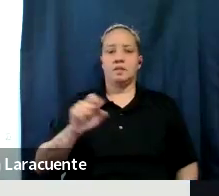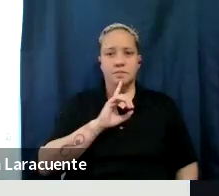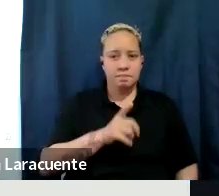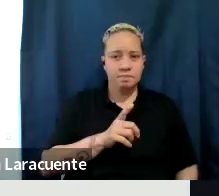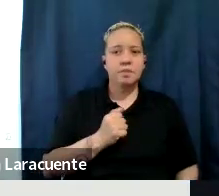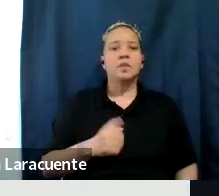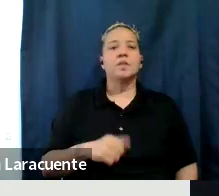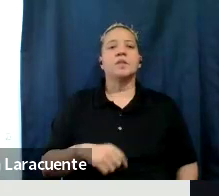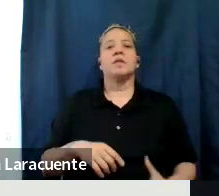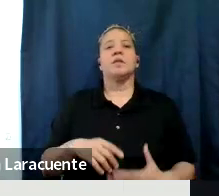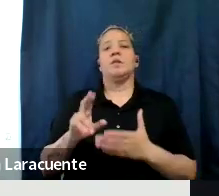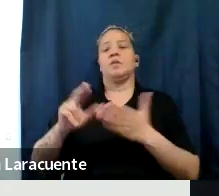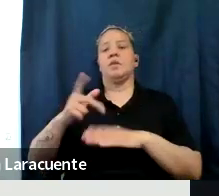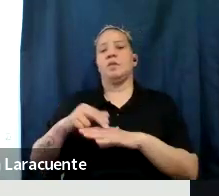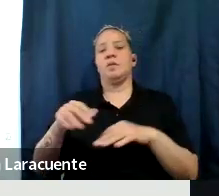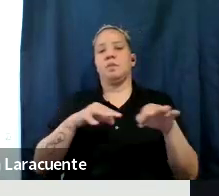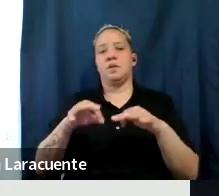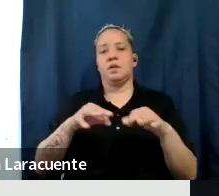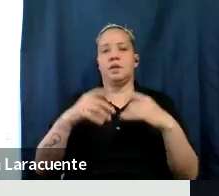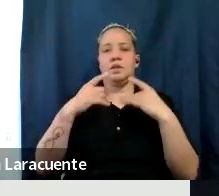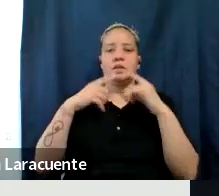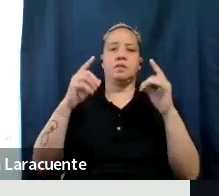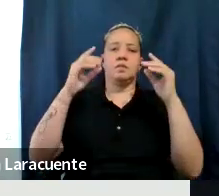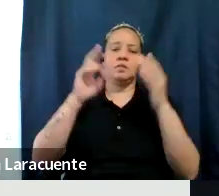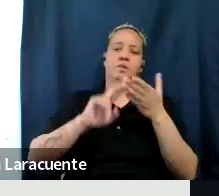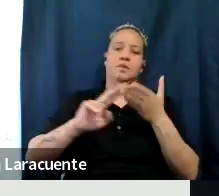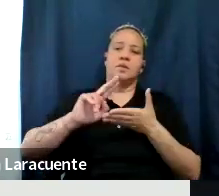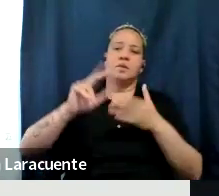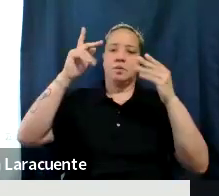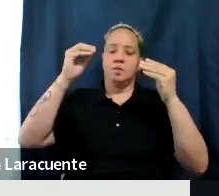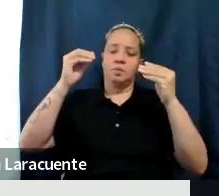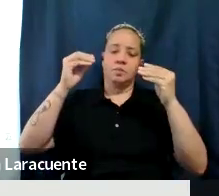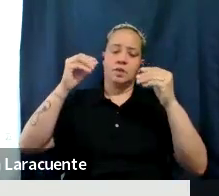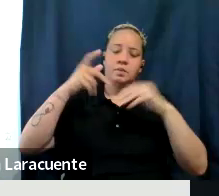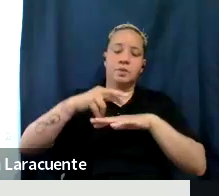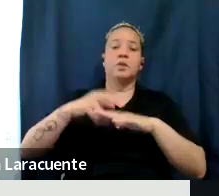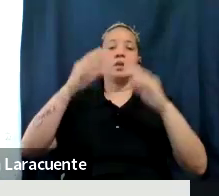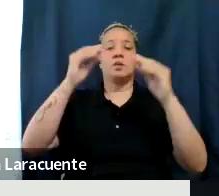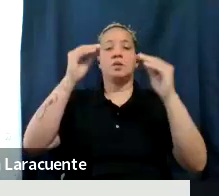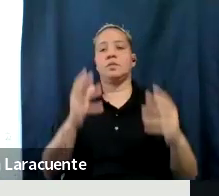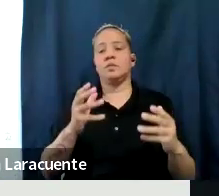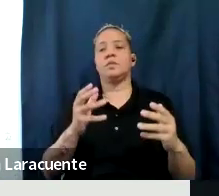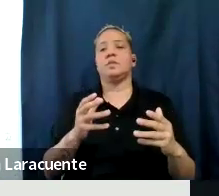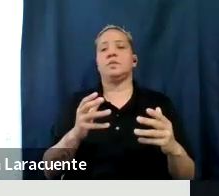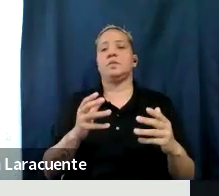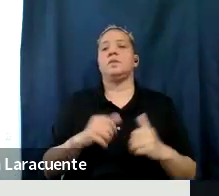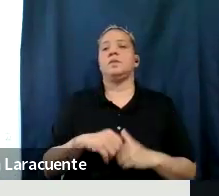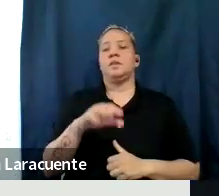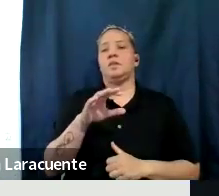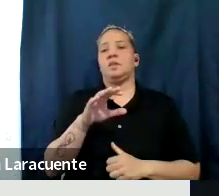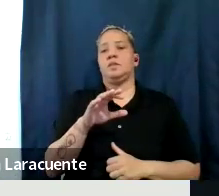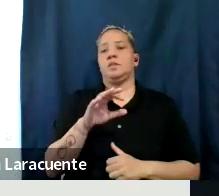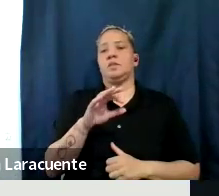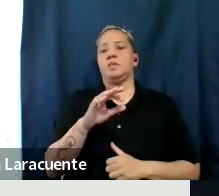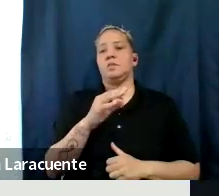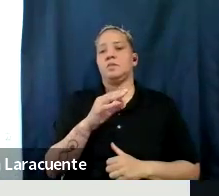y eso explica esta declaración de profesores de la Universidad de Puerto Rico que se publica en 1900, en